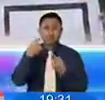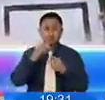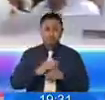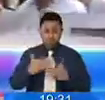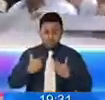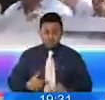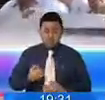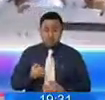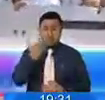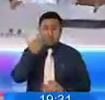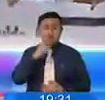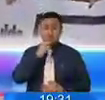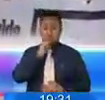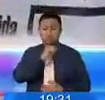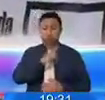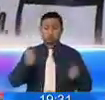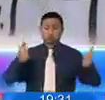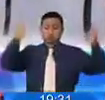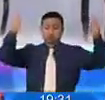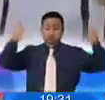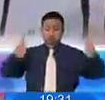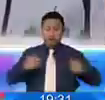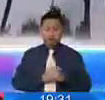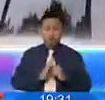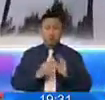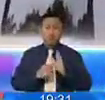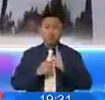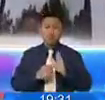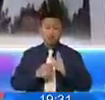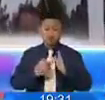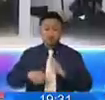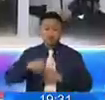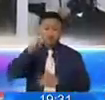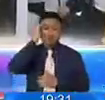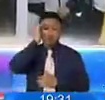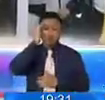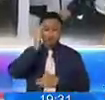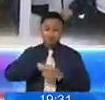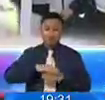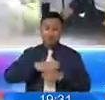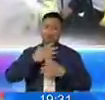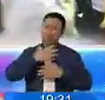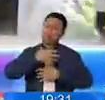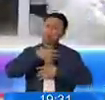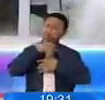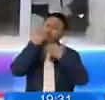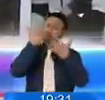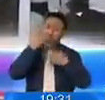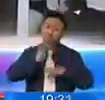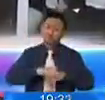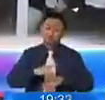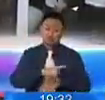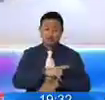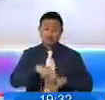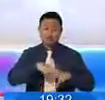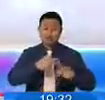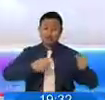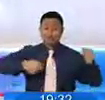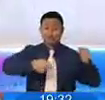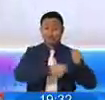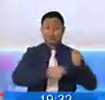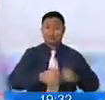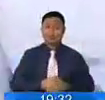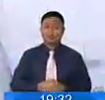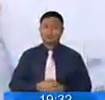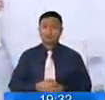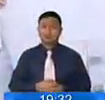camisetas blancas, llevaban globos y pancartas como muestra de la preocupación e indignación que dejó el atroz crimen. Y es doloroso,